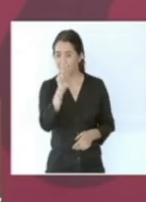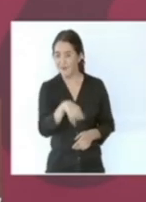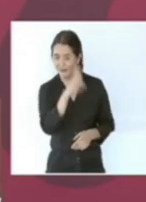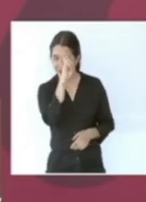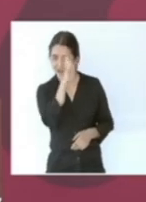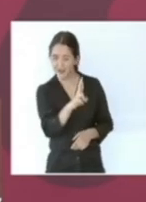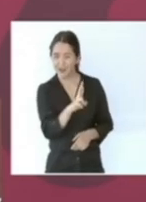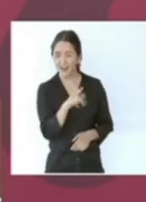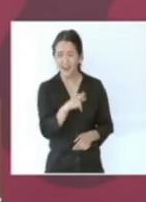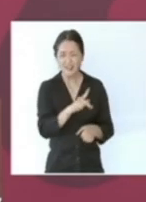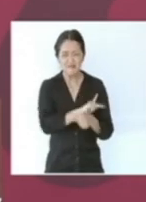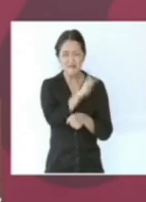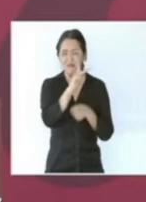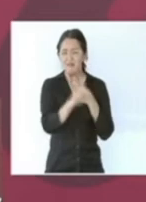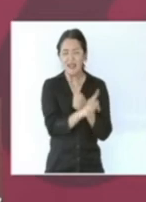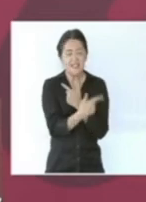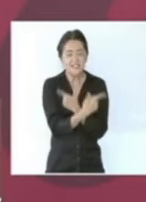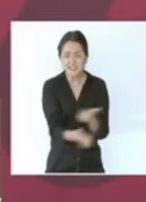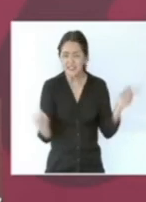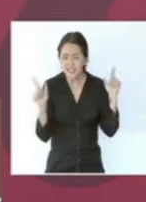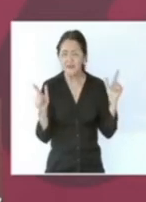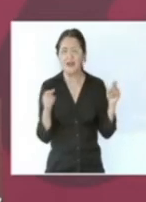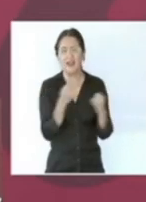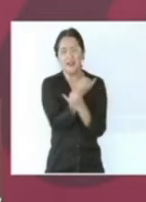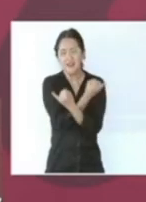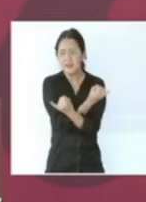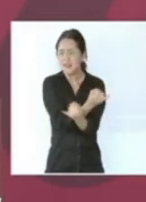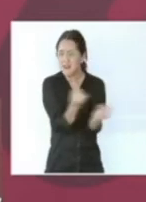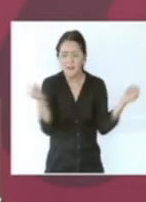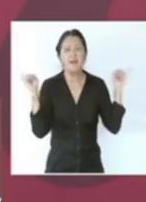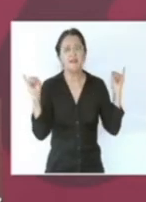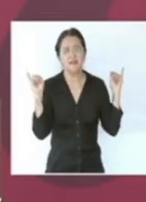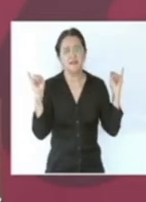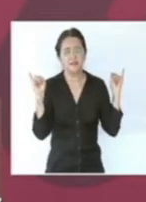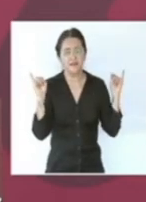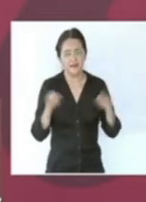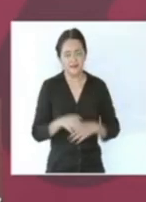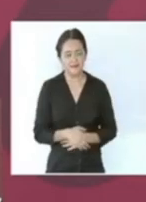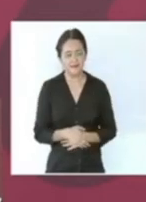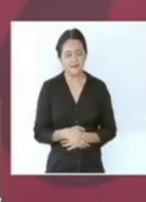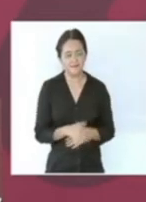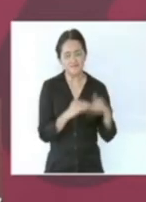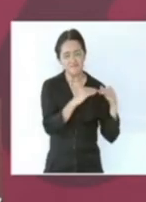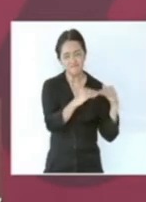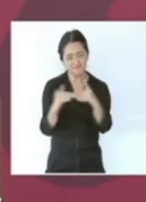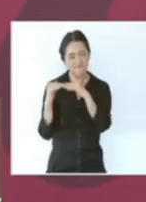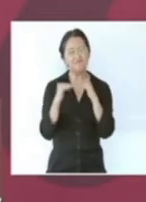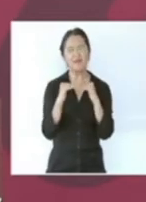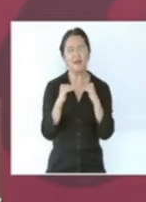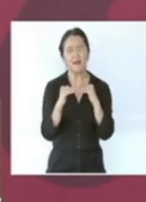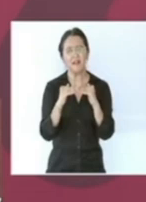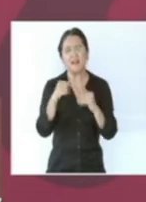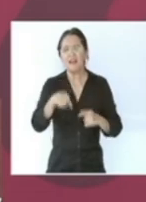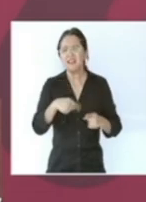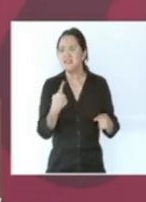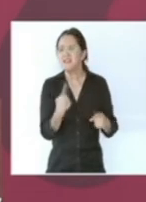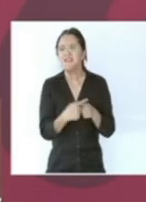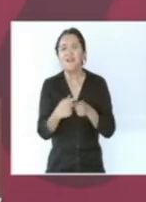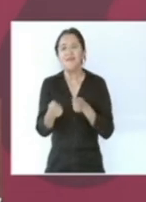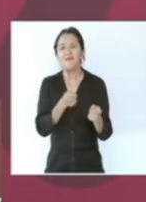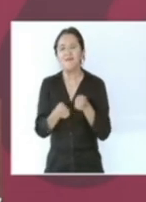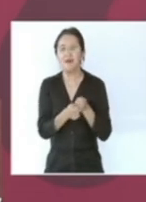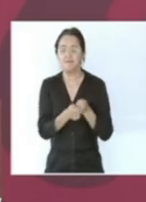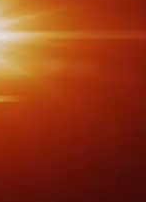es un país libre independiente y soberano aquí manda el pueblo de